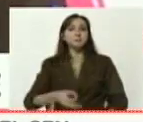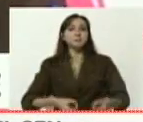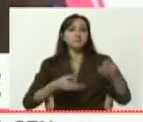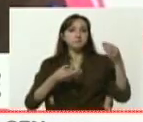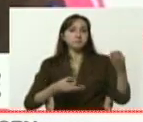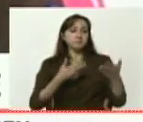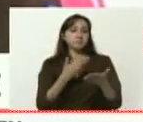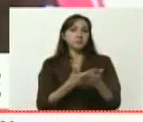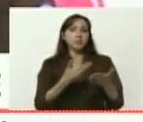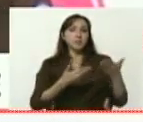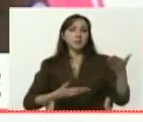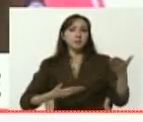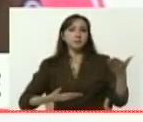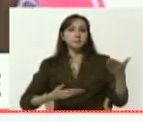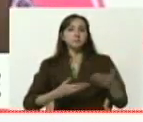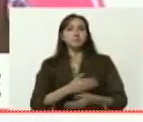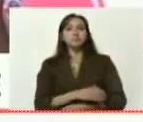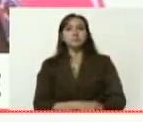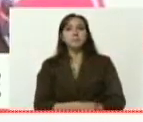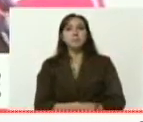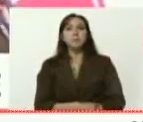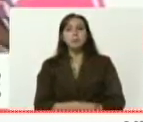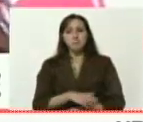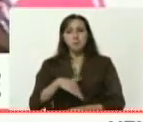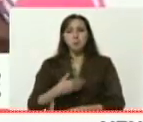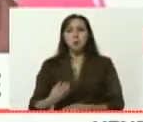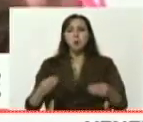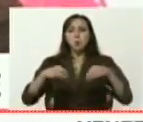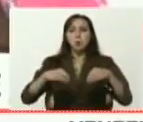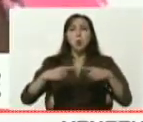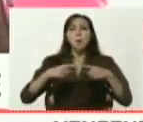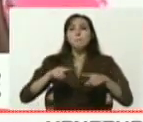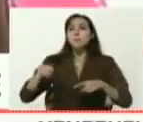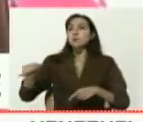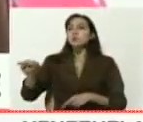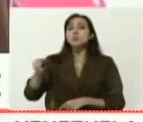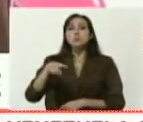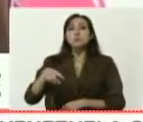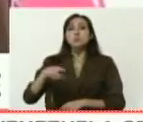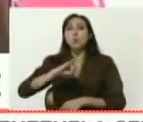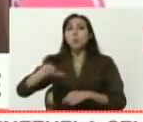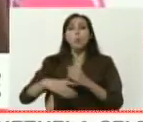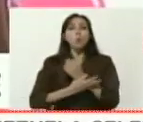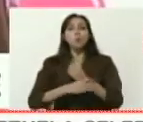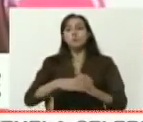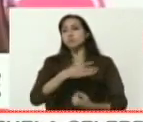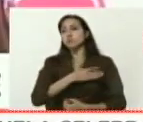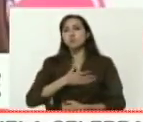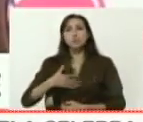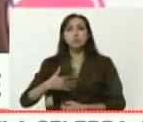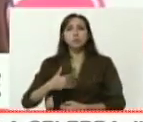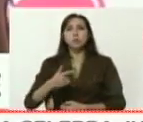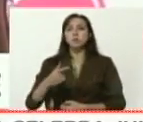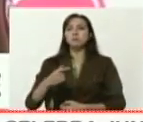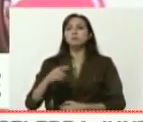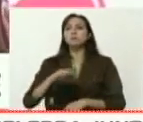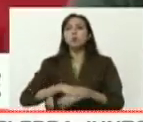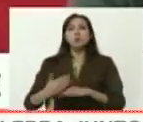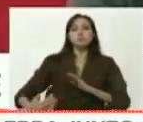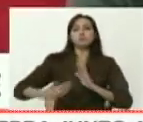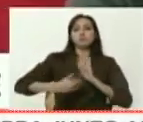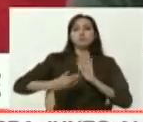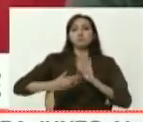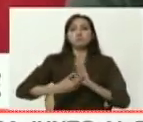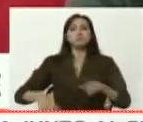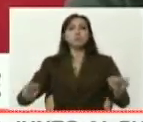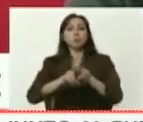recíproca entre nosotros. Pero no, ellos vienen a la destrucción de nosotros. Así es que desde